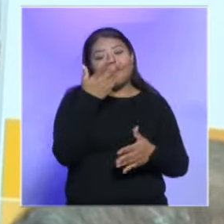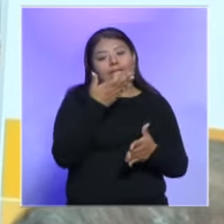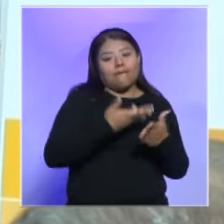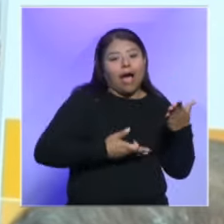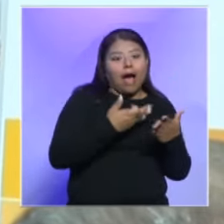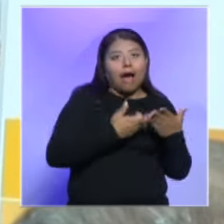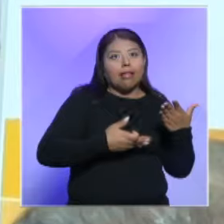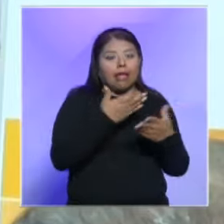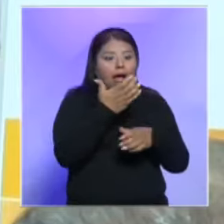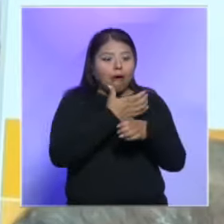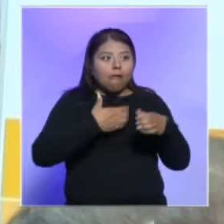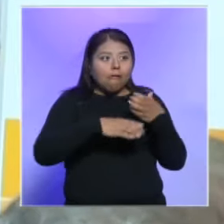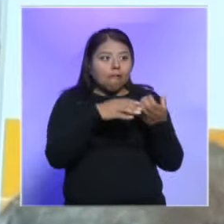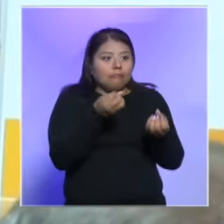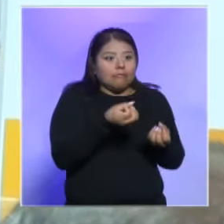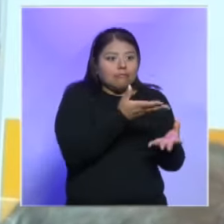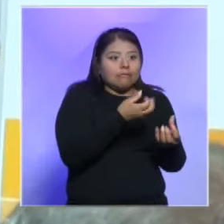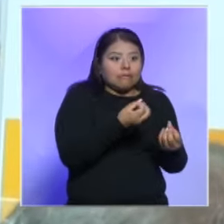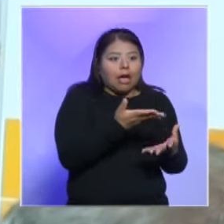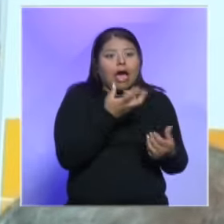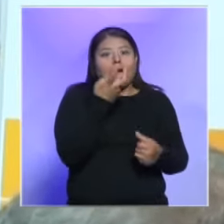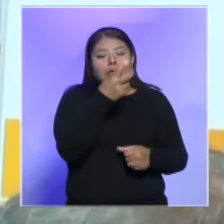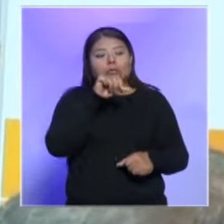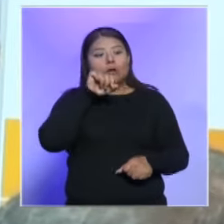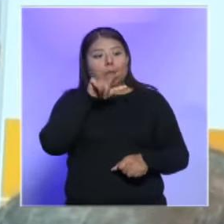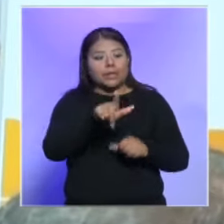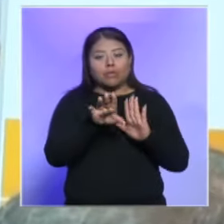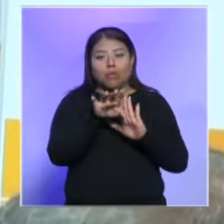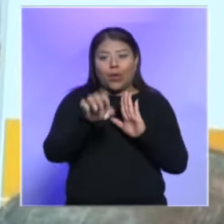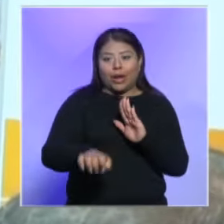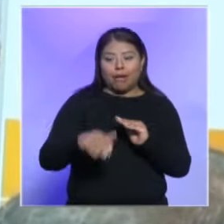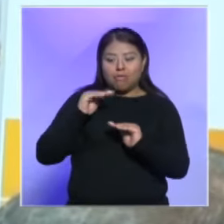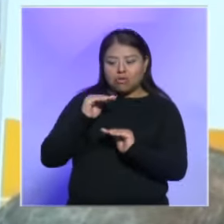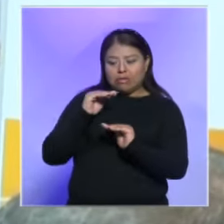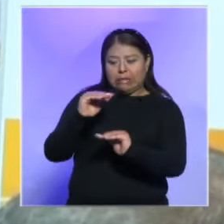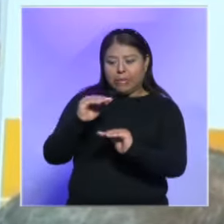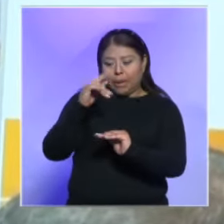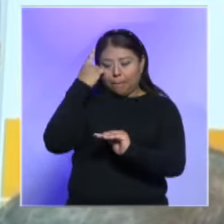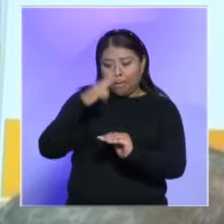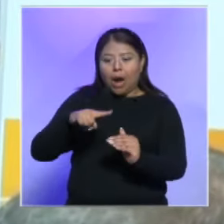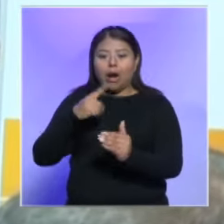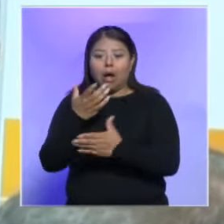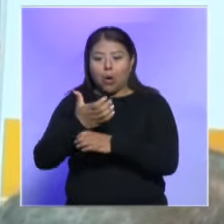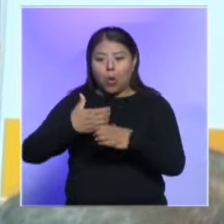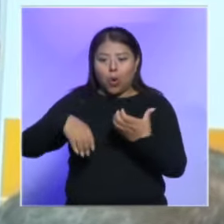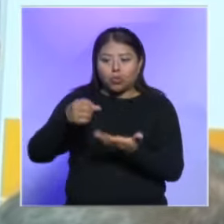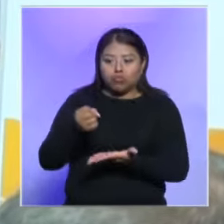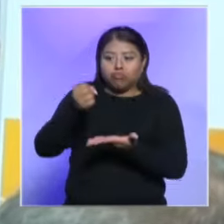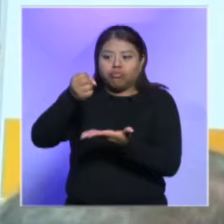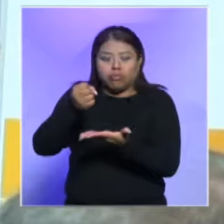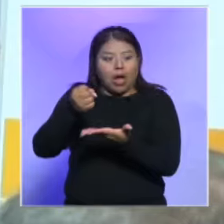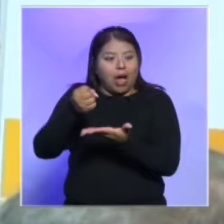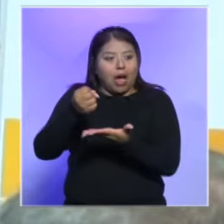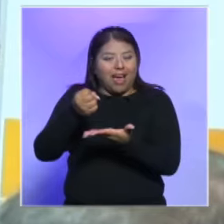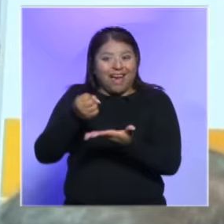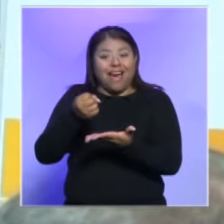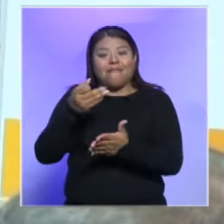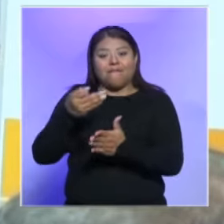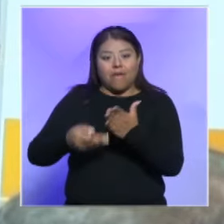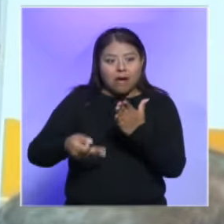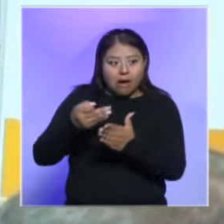incluso las limitaciones de financiamiento son mucho más estrictas para las candidaturas independientes y las